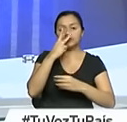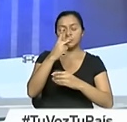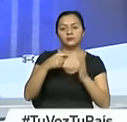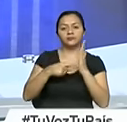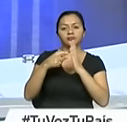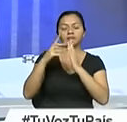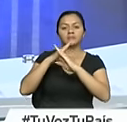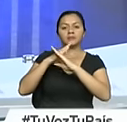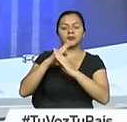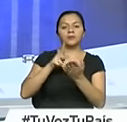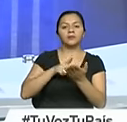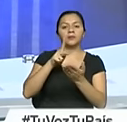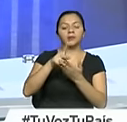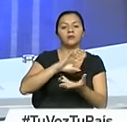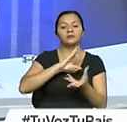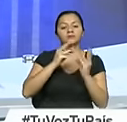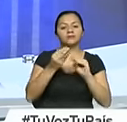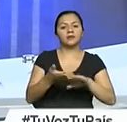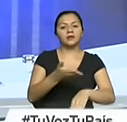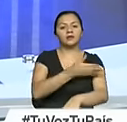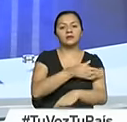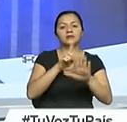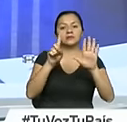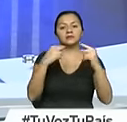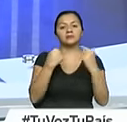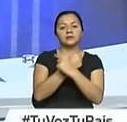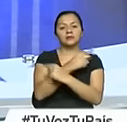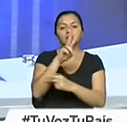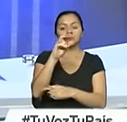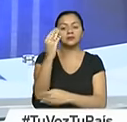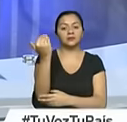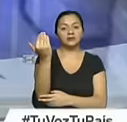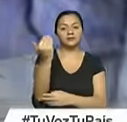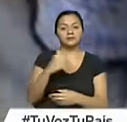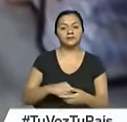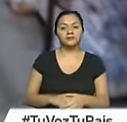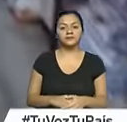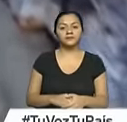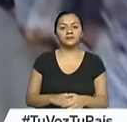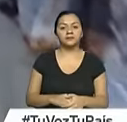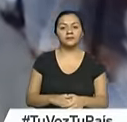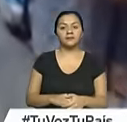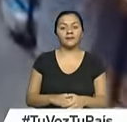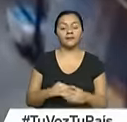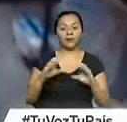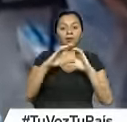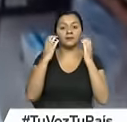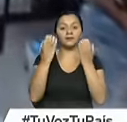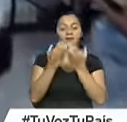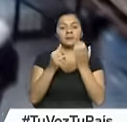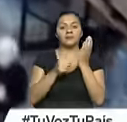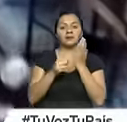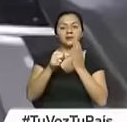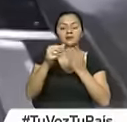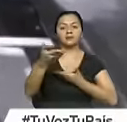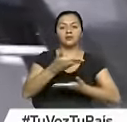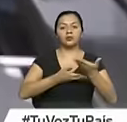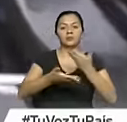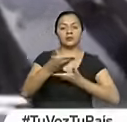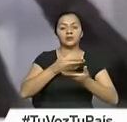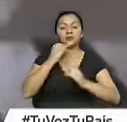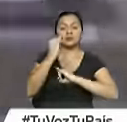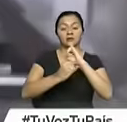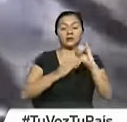salvaguardia de pagos adoptada el pasado 6 de marzo de 2015. El Comité del Ministerio de Comercio Exterior aprobó